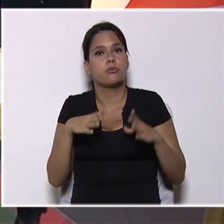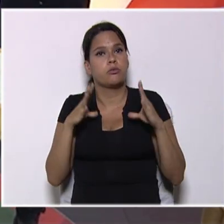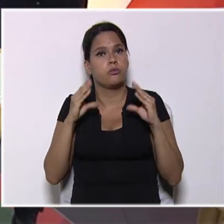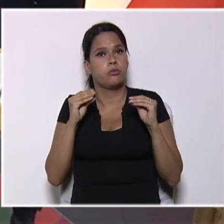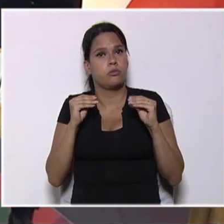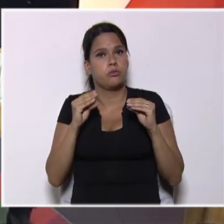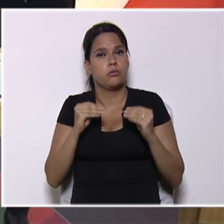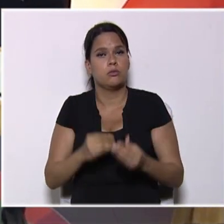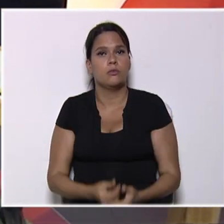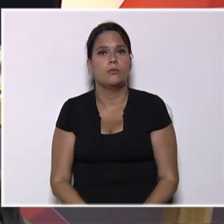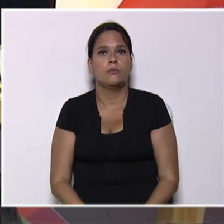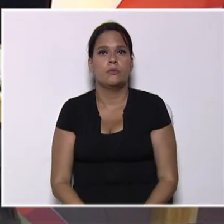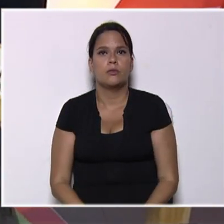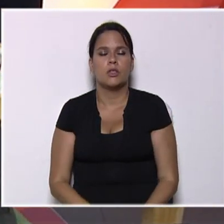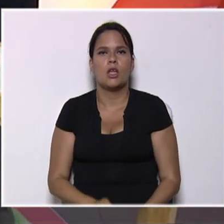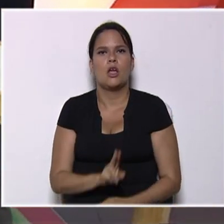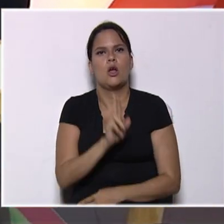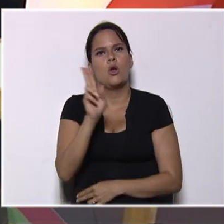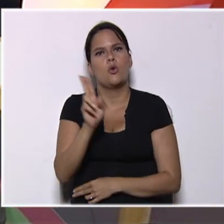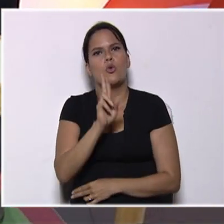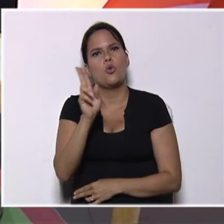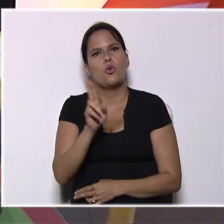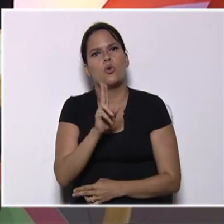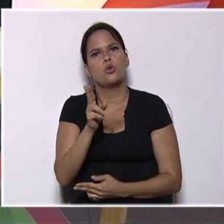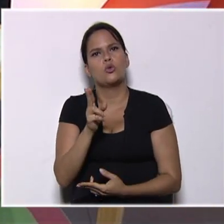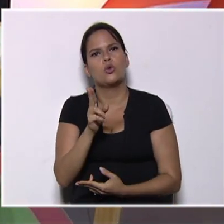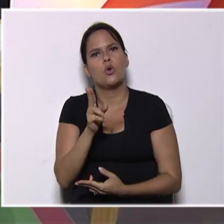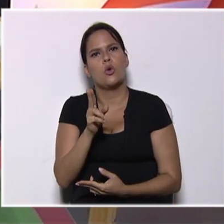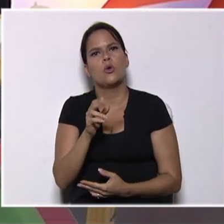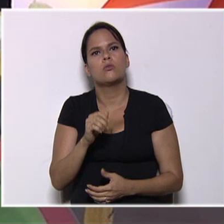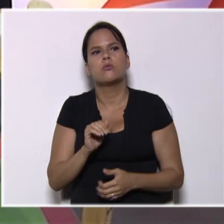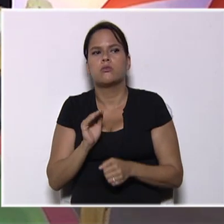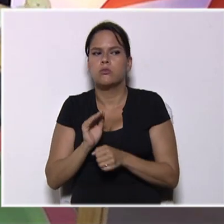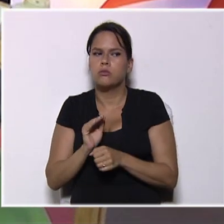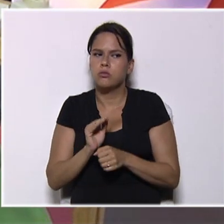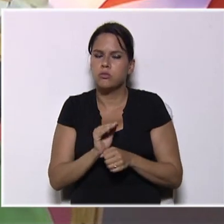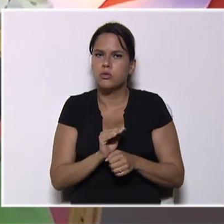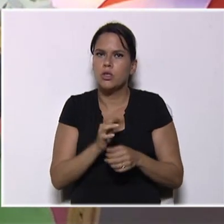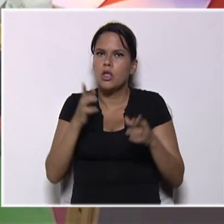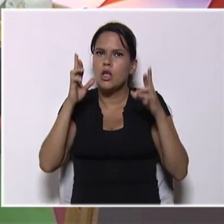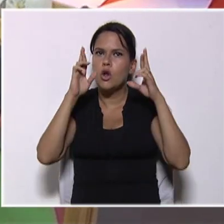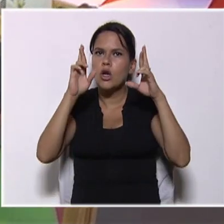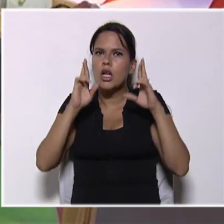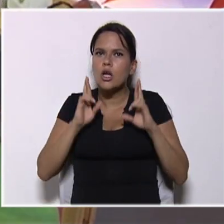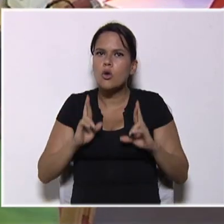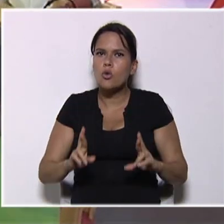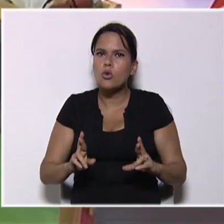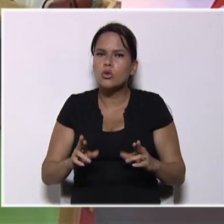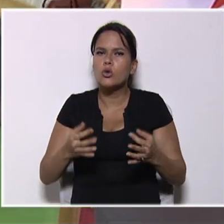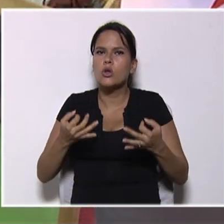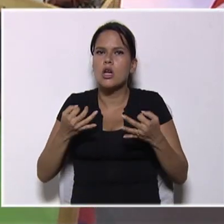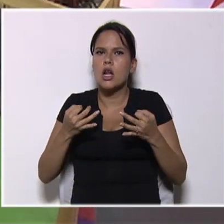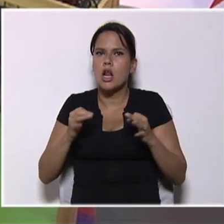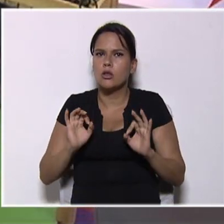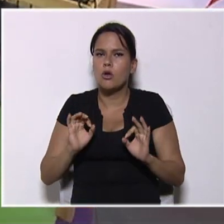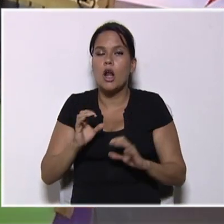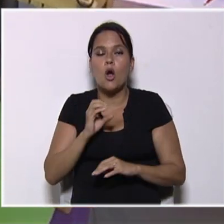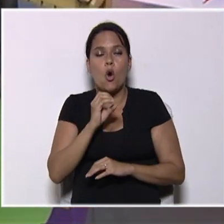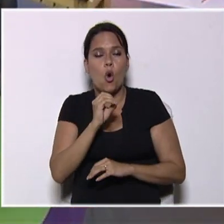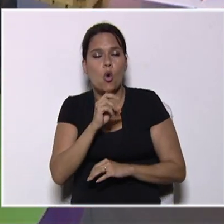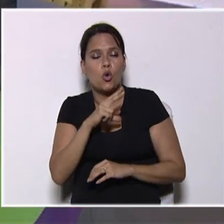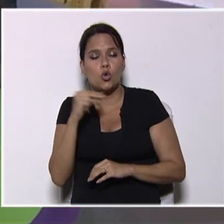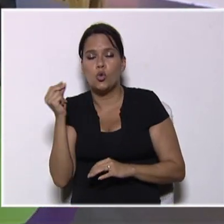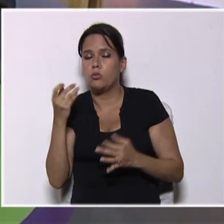es sobre el uso racional de los recursos naturales o no naturales, o renovables y no renovables, como también lo conocen,